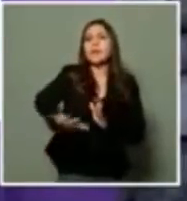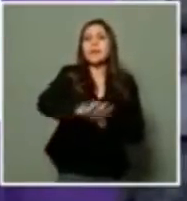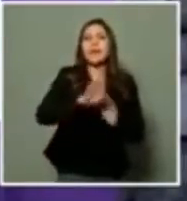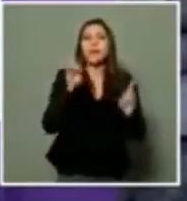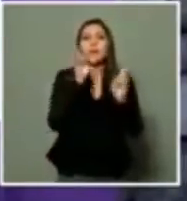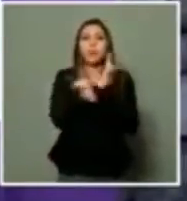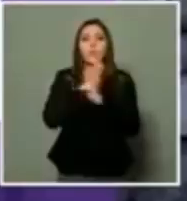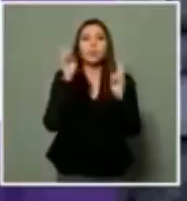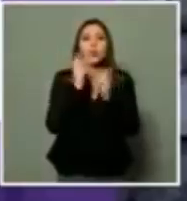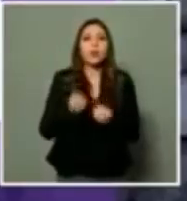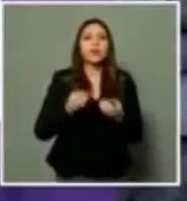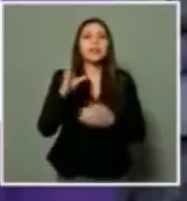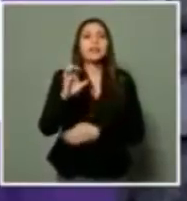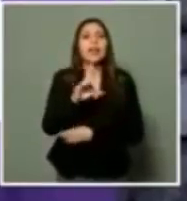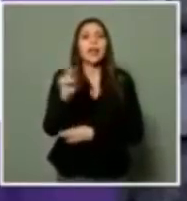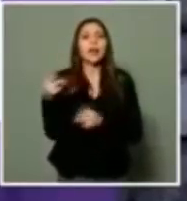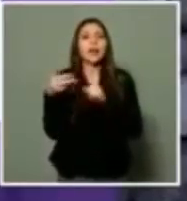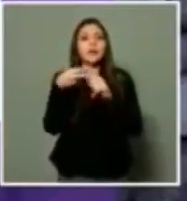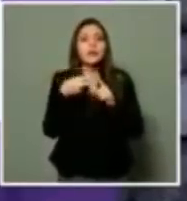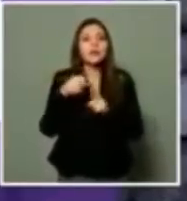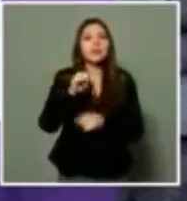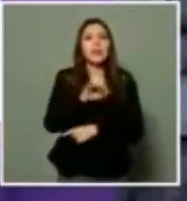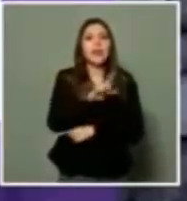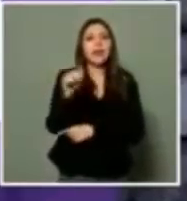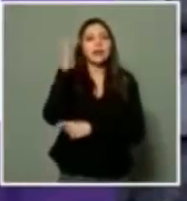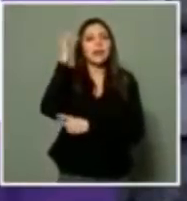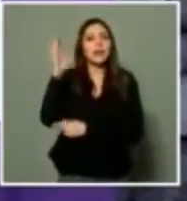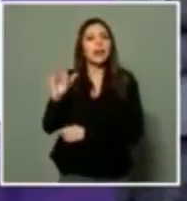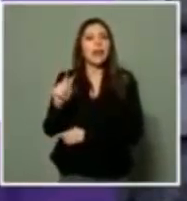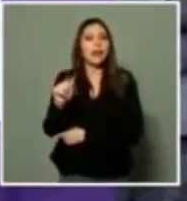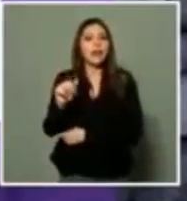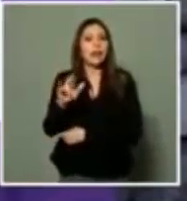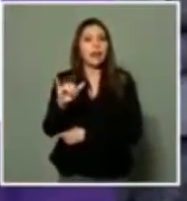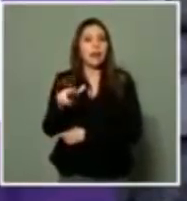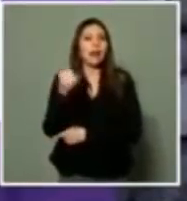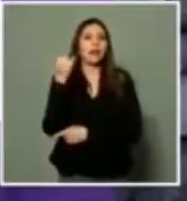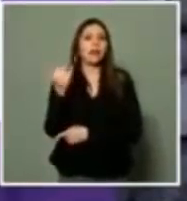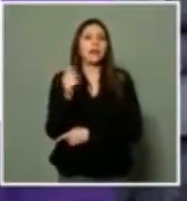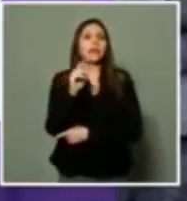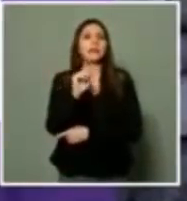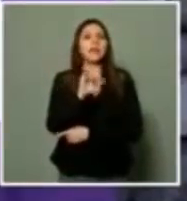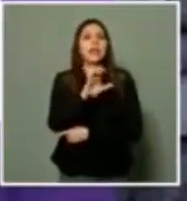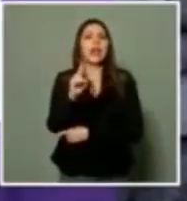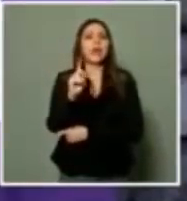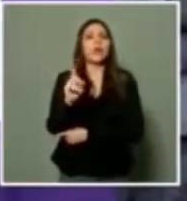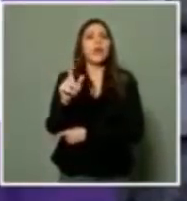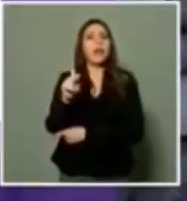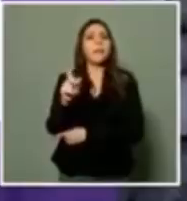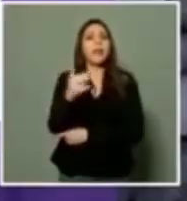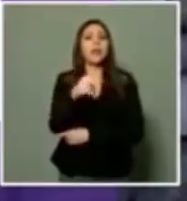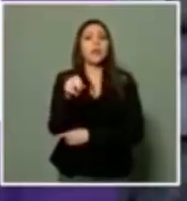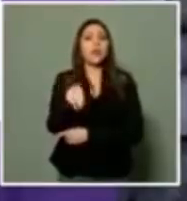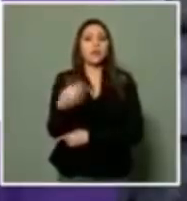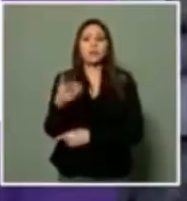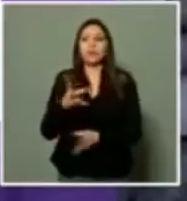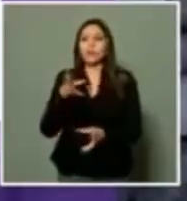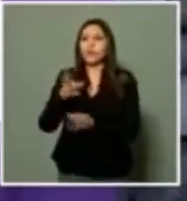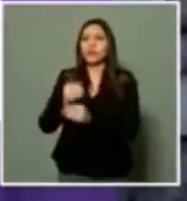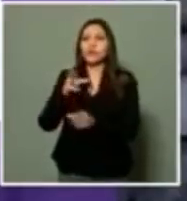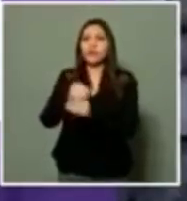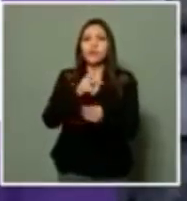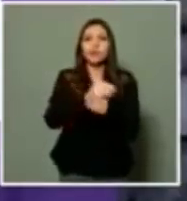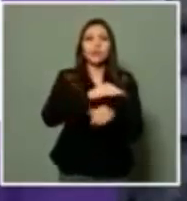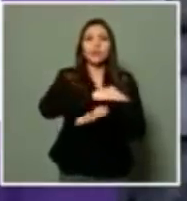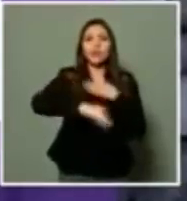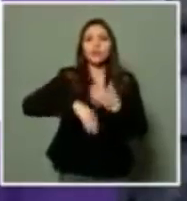de la Estrella, la Sierra de Santa Catarina y el Cerro del Peñón. Haremos la reforestación de todas las áreas